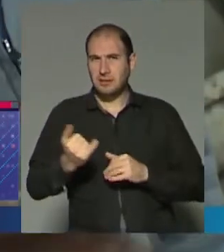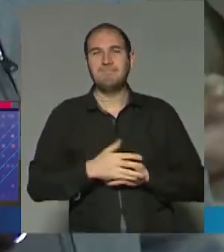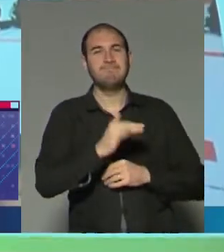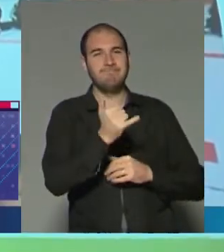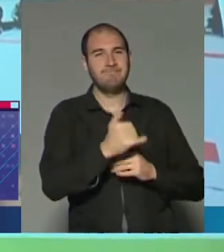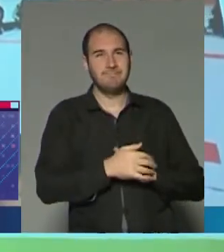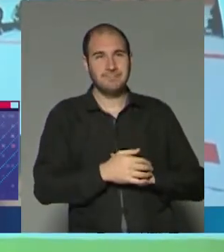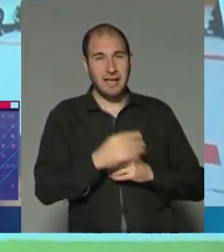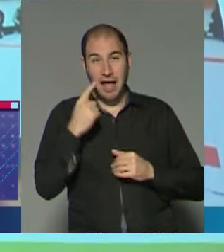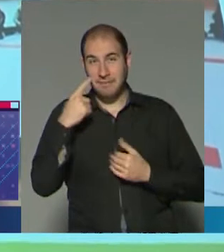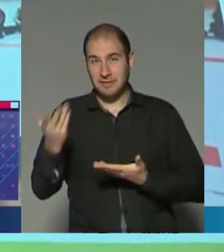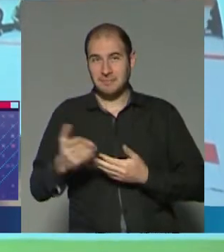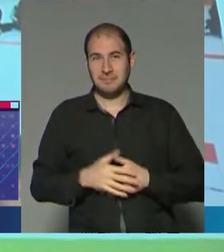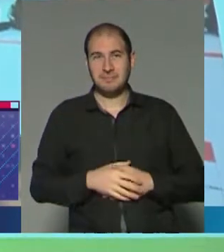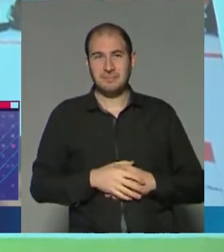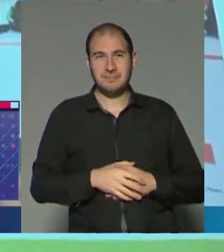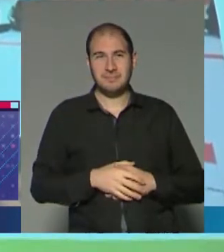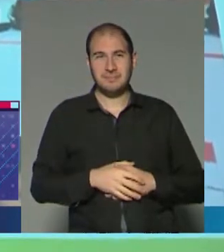Sí. Vamos a ver.